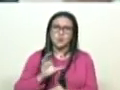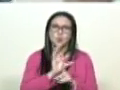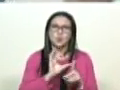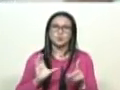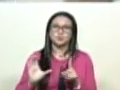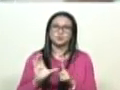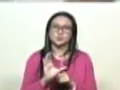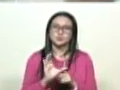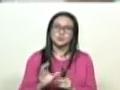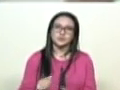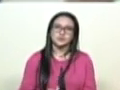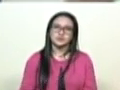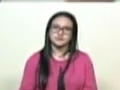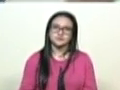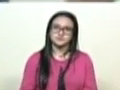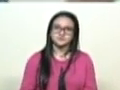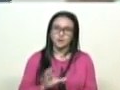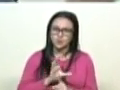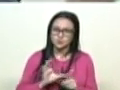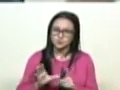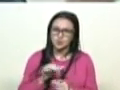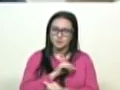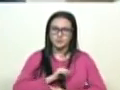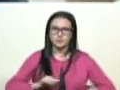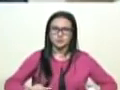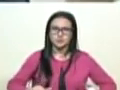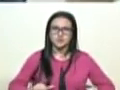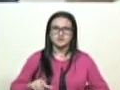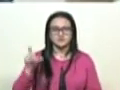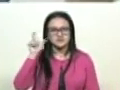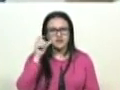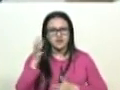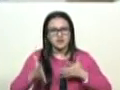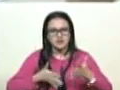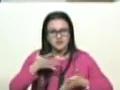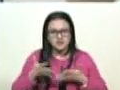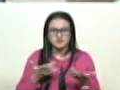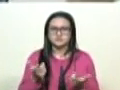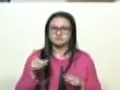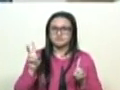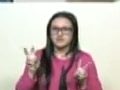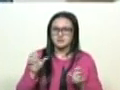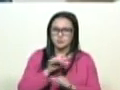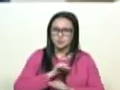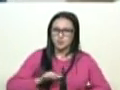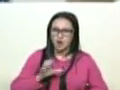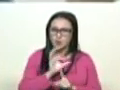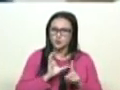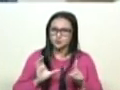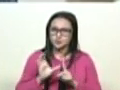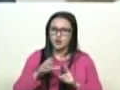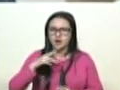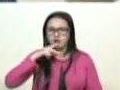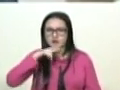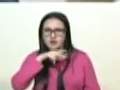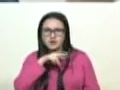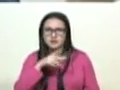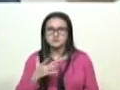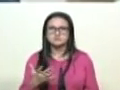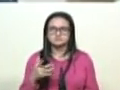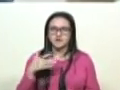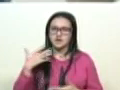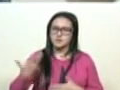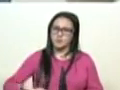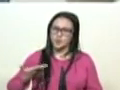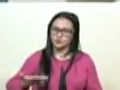cultura, la cultura portuguesa, la enseñanza de la lengua, los centros culturales portugueses de la cultura son muy importantes